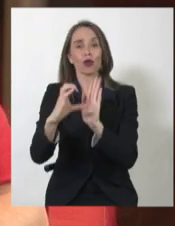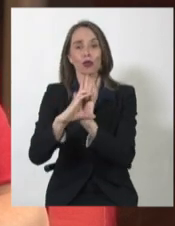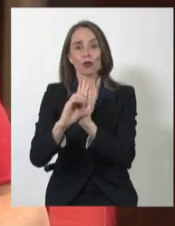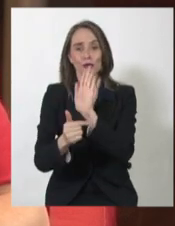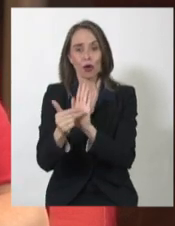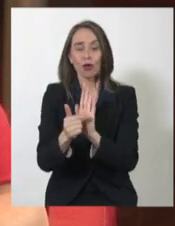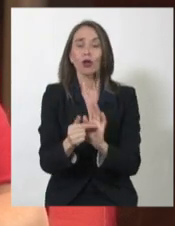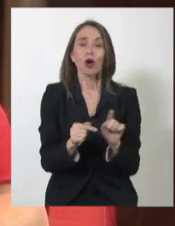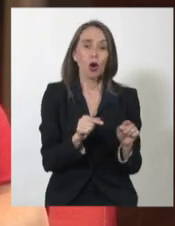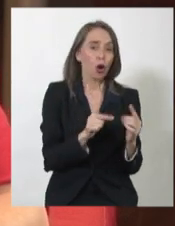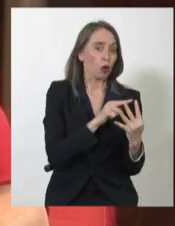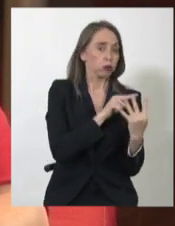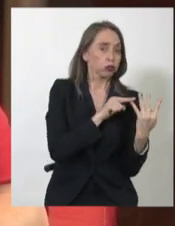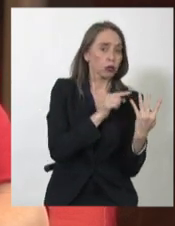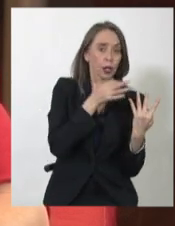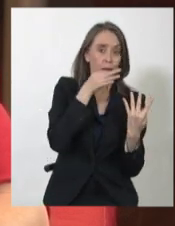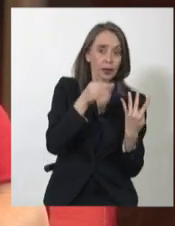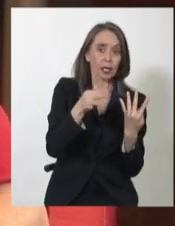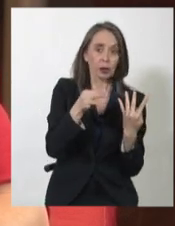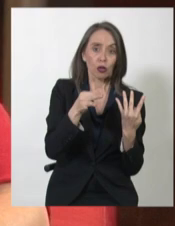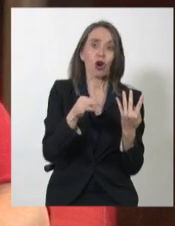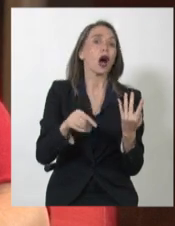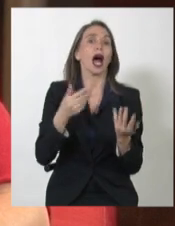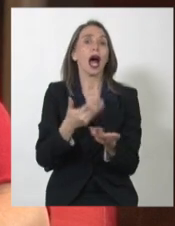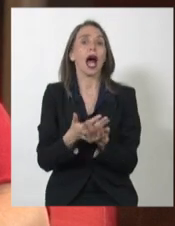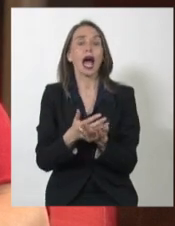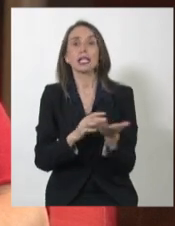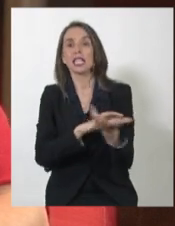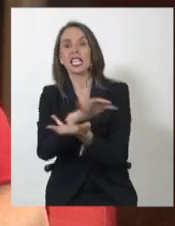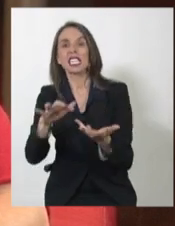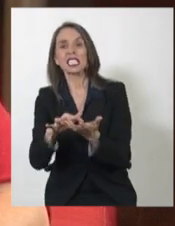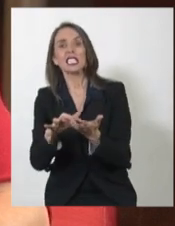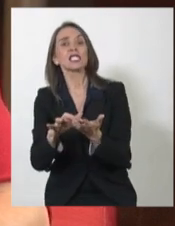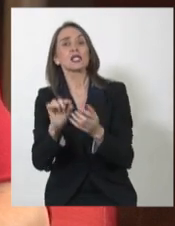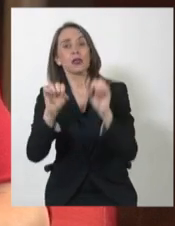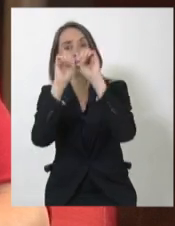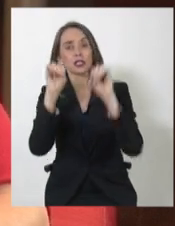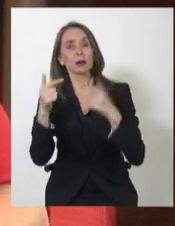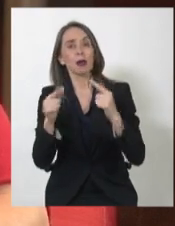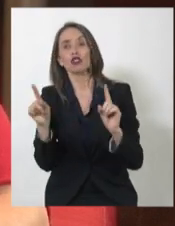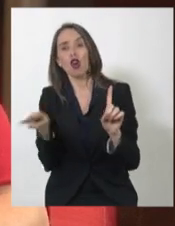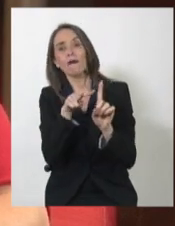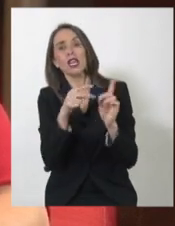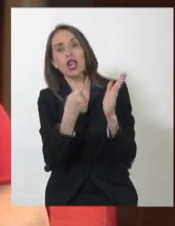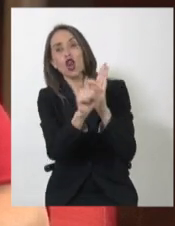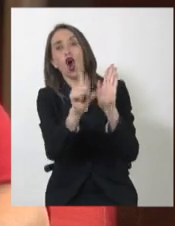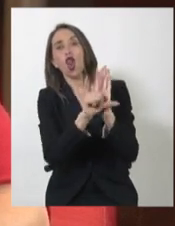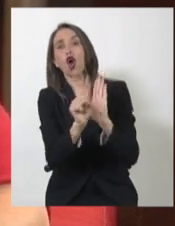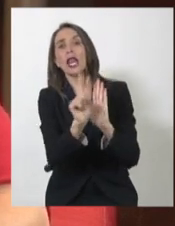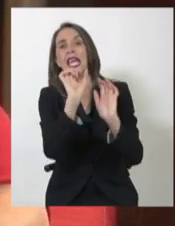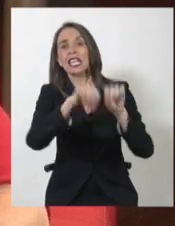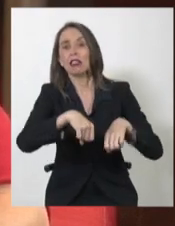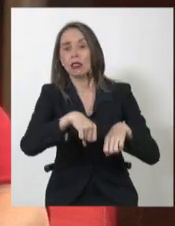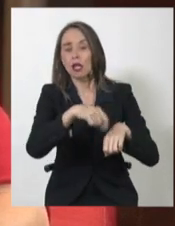Alguno de ustedes ya planteó este escenario de crisis de legitimidad, ¿no?, del sistema político. ¿Cómo ven ustedes la